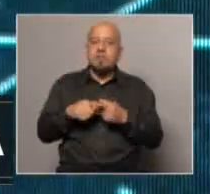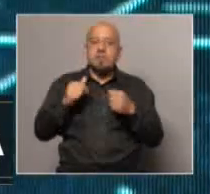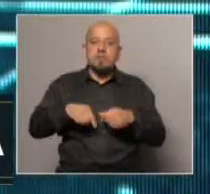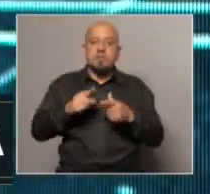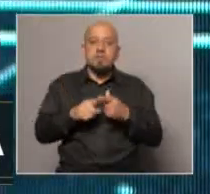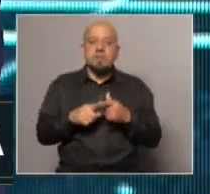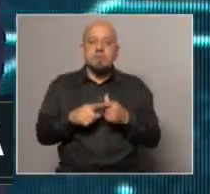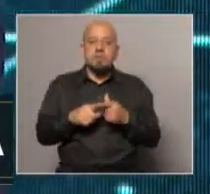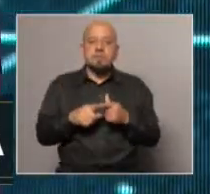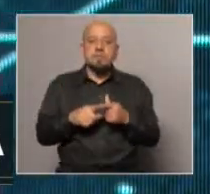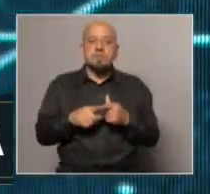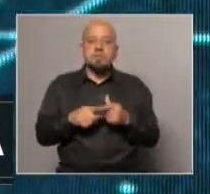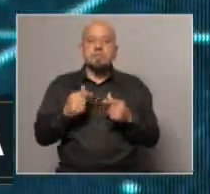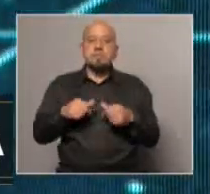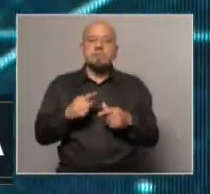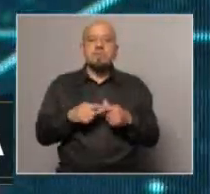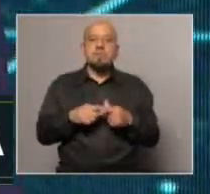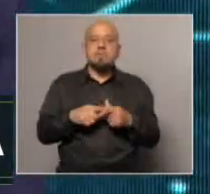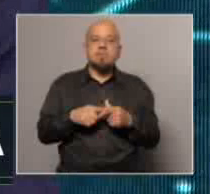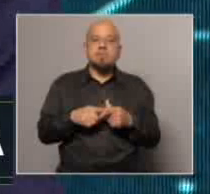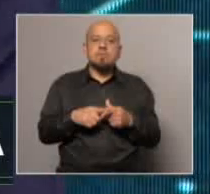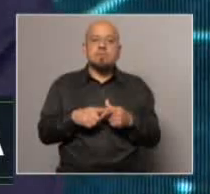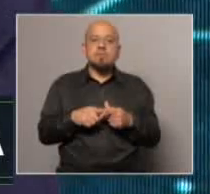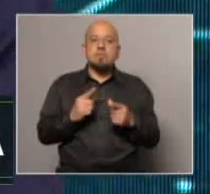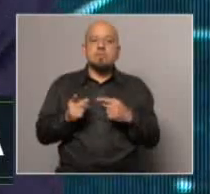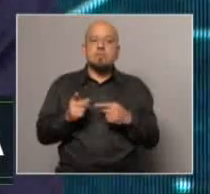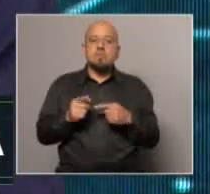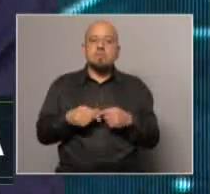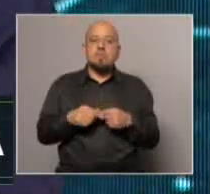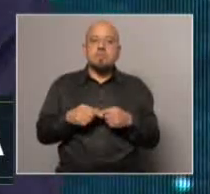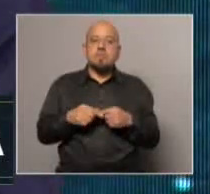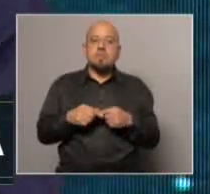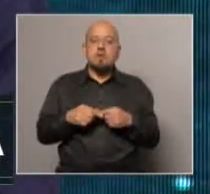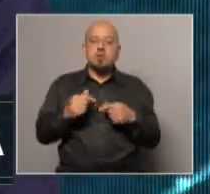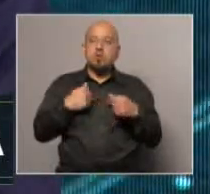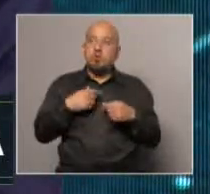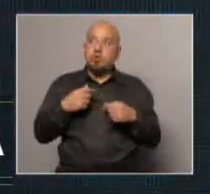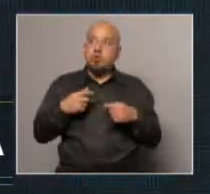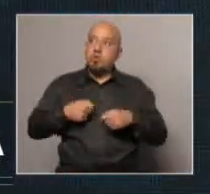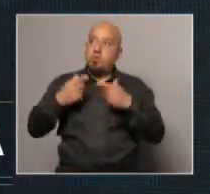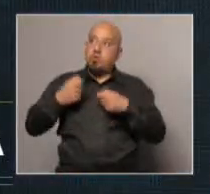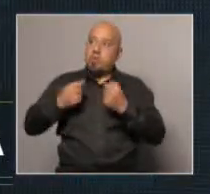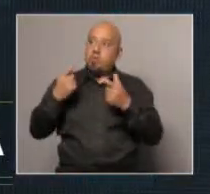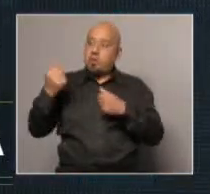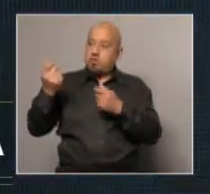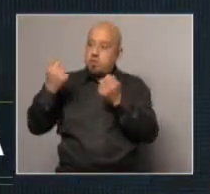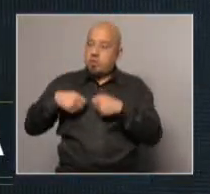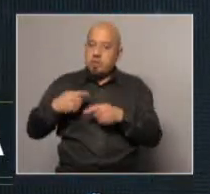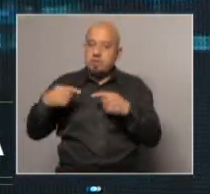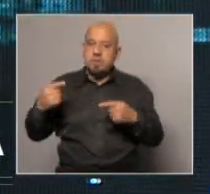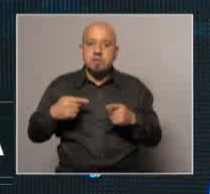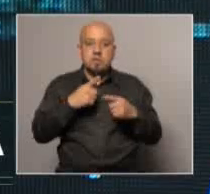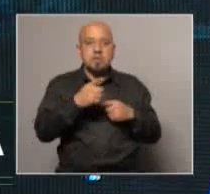hacer una gran exportación, nosotros, digo, Uruguay, y ellos nos envían el cannabis. Es muy paradójico todo esto. De hecho,